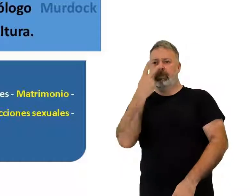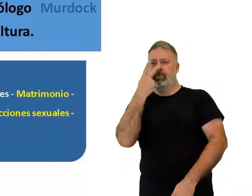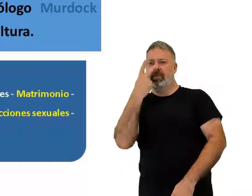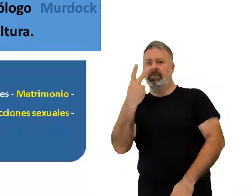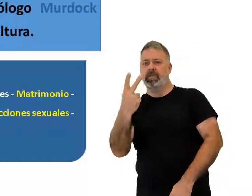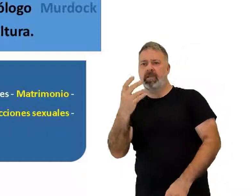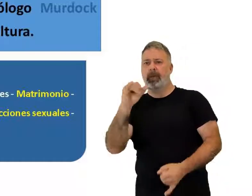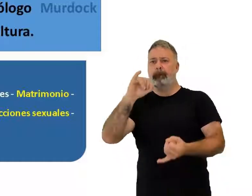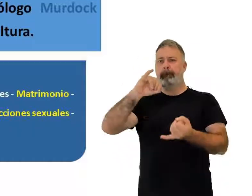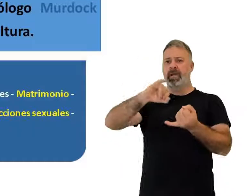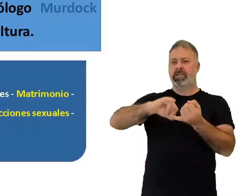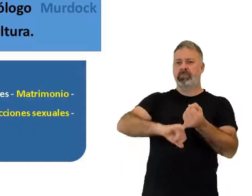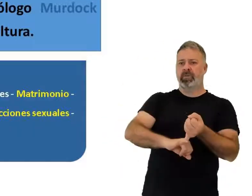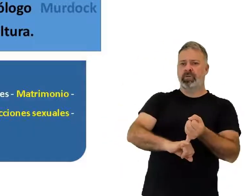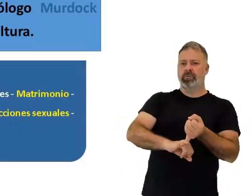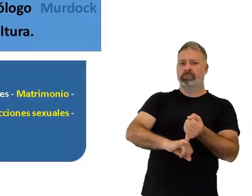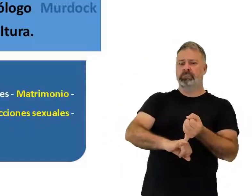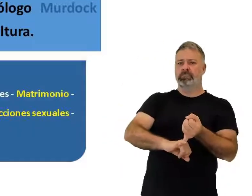matrimonio,